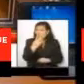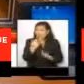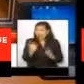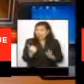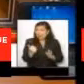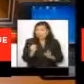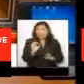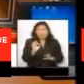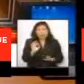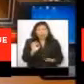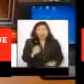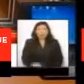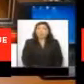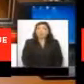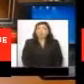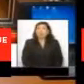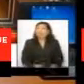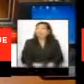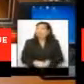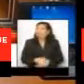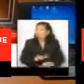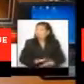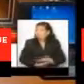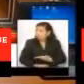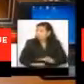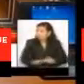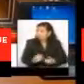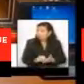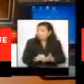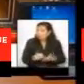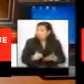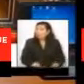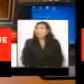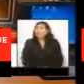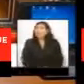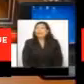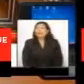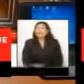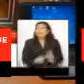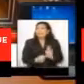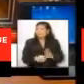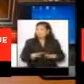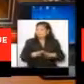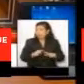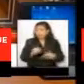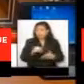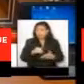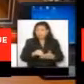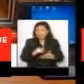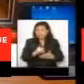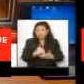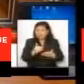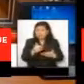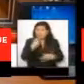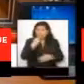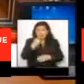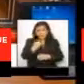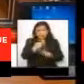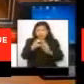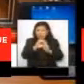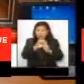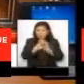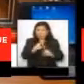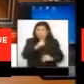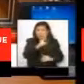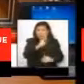tomada, pues haya el voto favorable de la bancada del APRA,